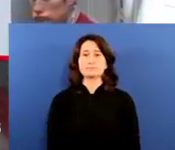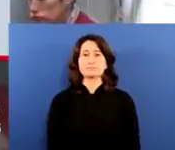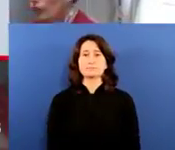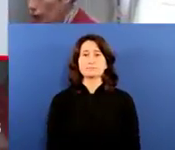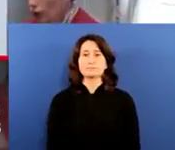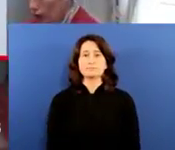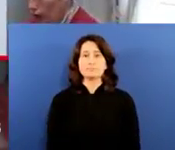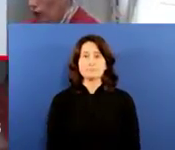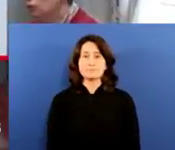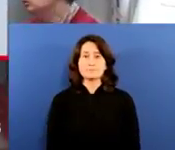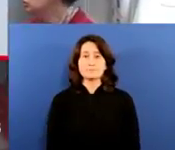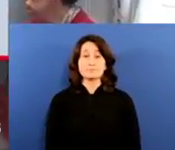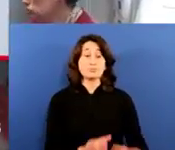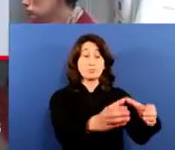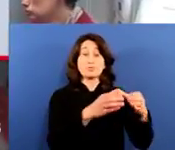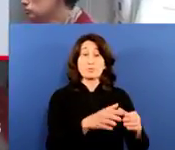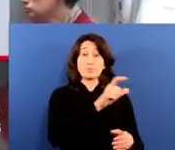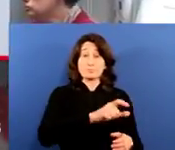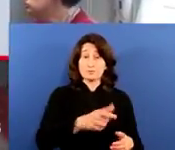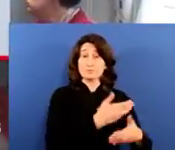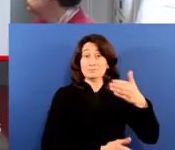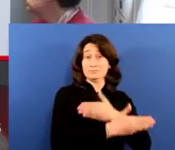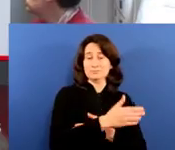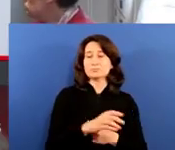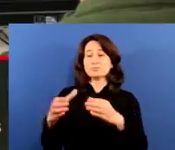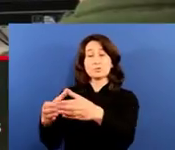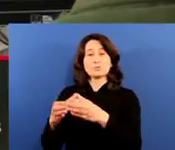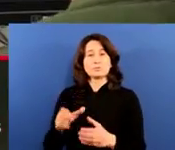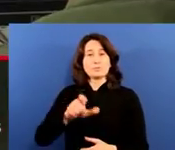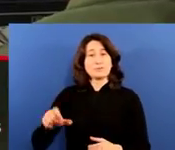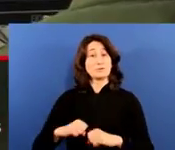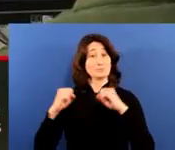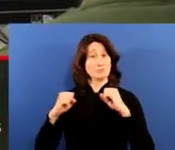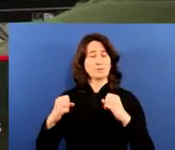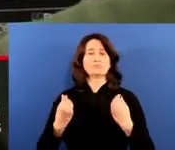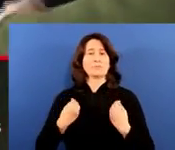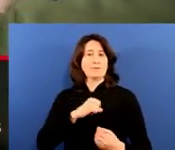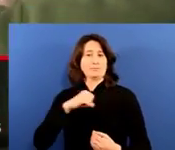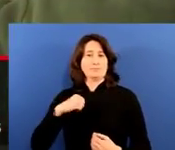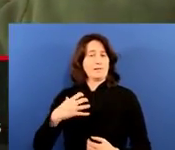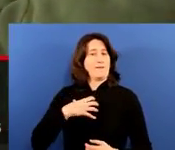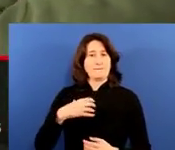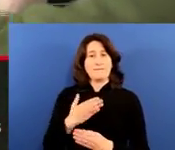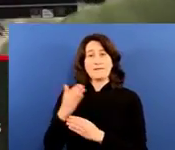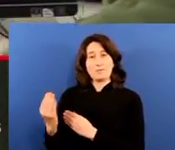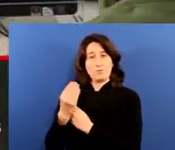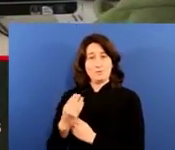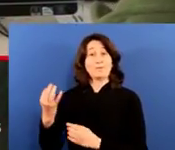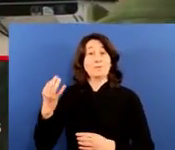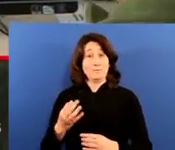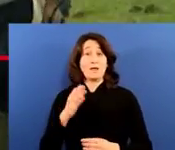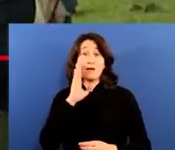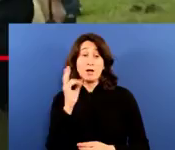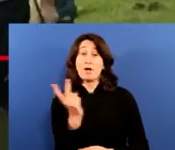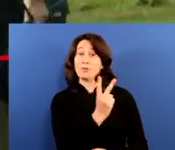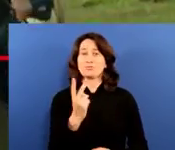dependientes a través de 8 subvenciones por un importe de más de 1.100.000 euros. Asimismo, en materia de